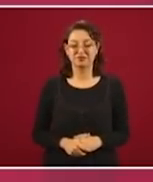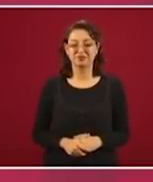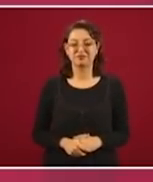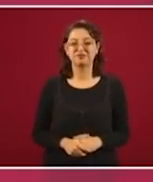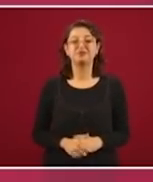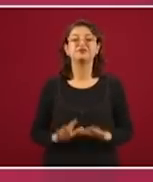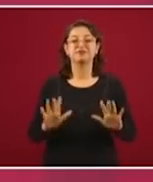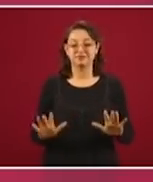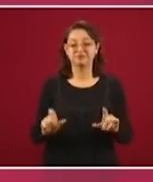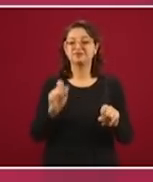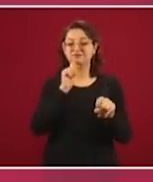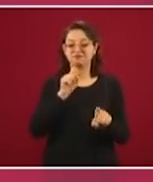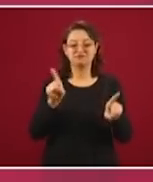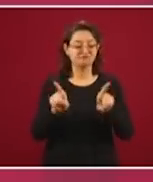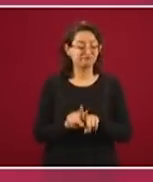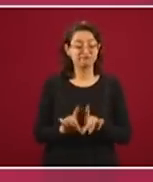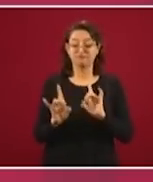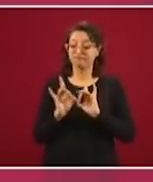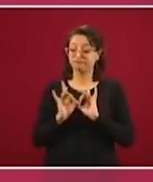preparados,